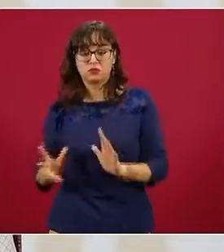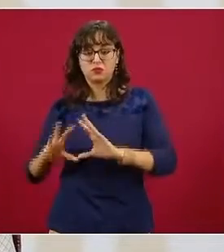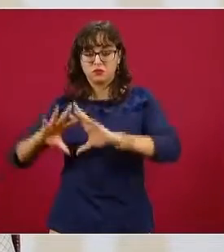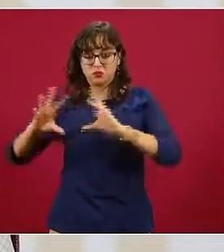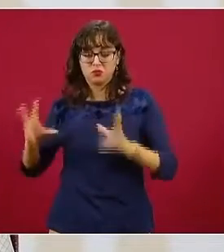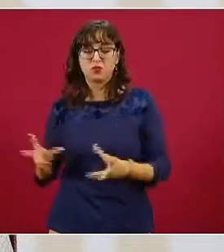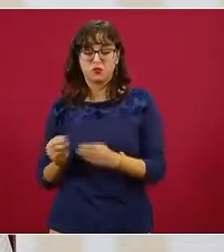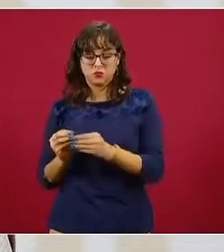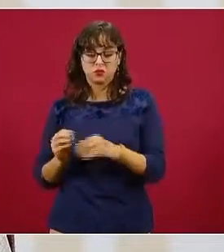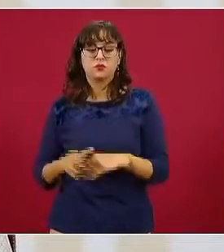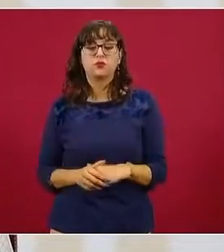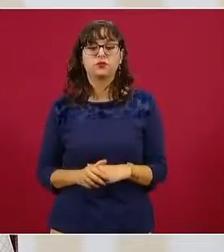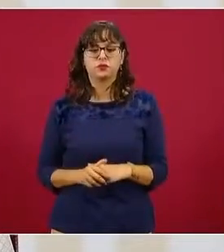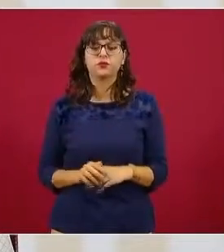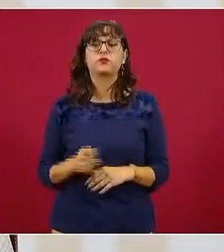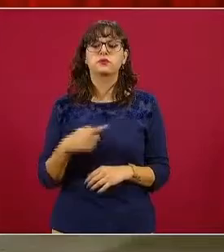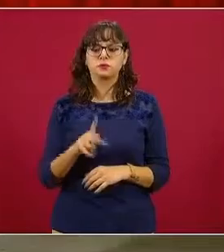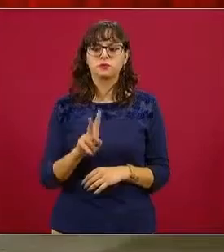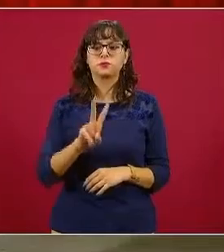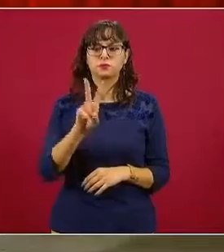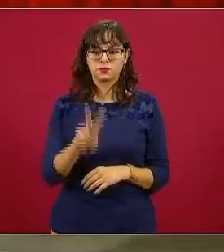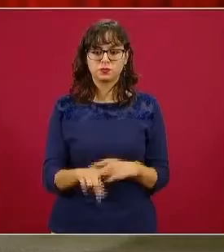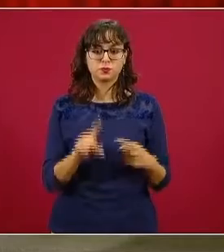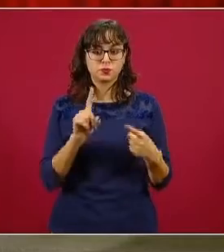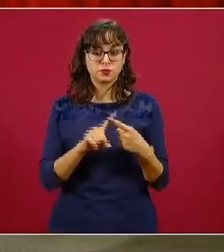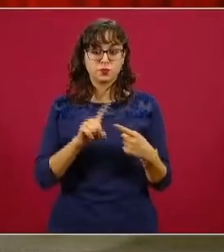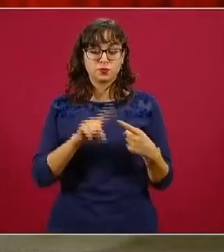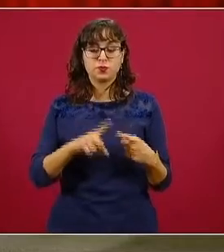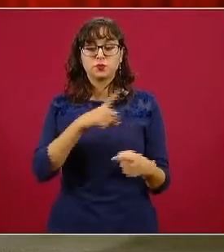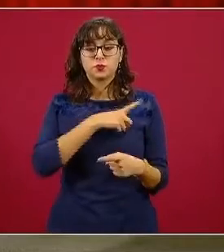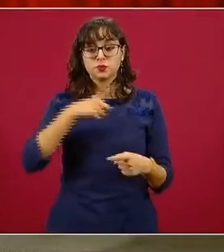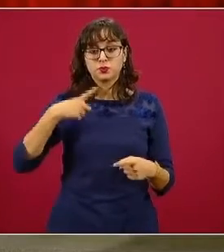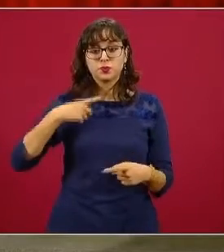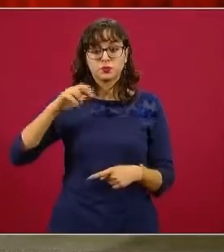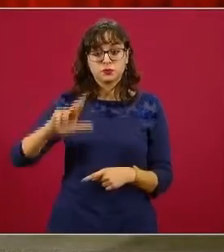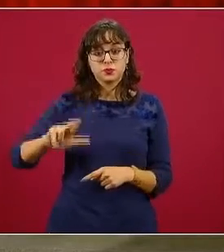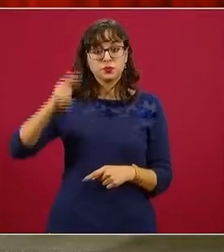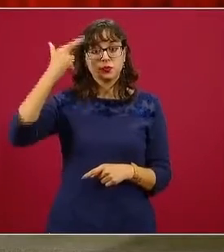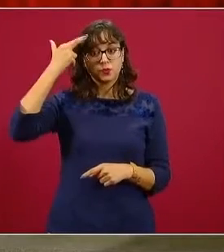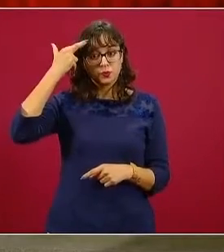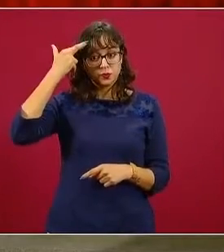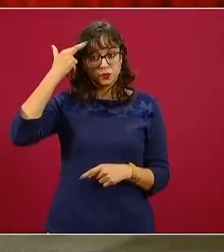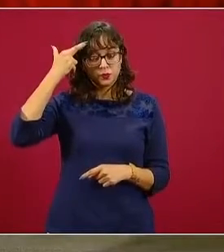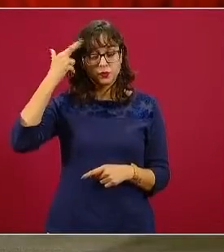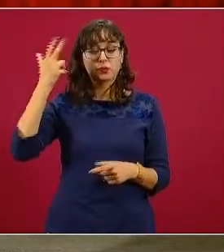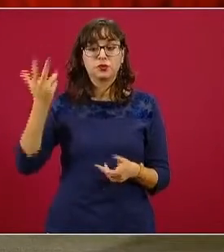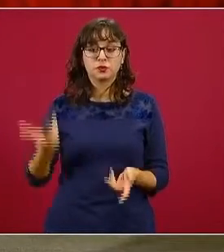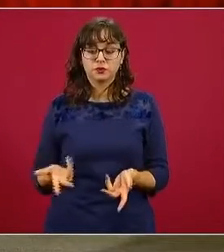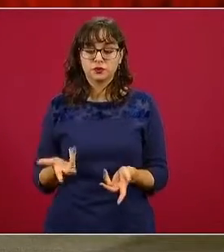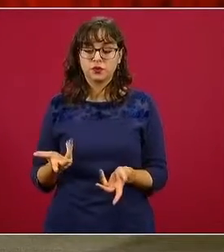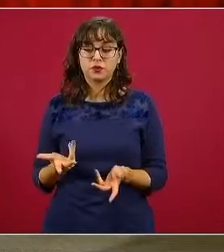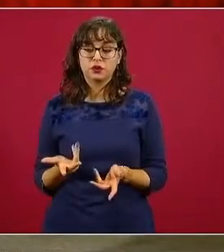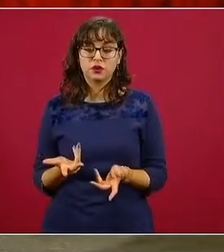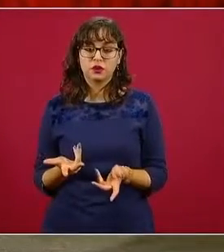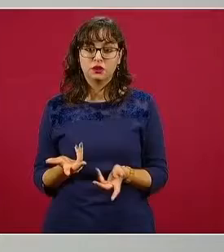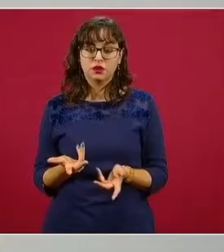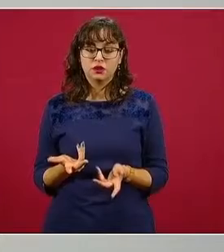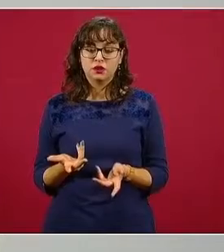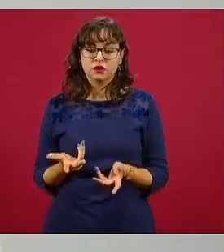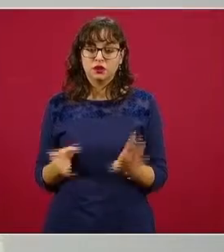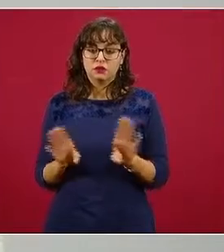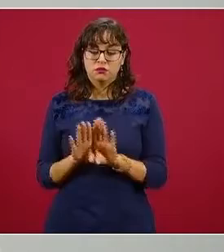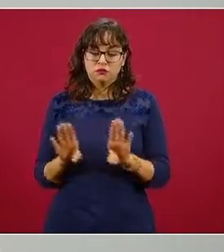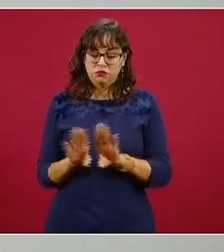casos sospechosos. Pero sí, efectivamente recordemos que en su momento se hizo más sensible la definición